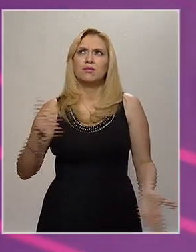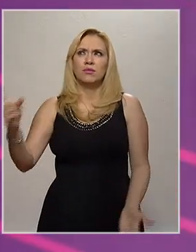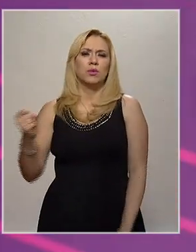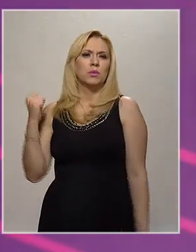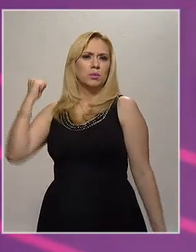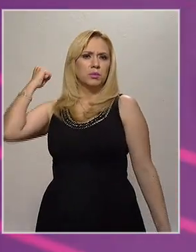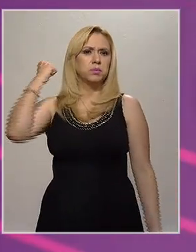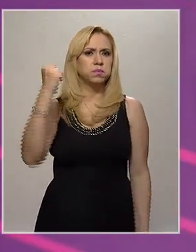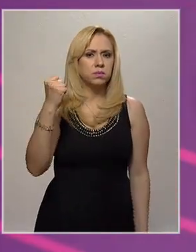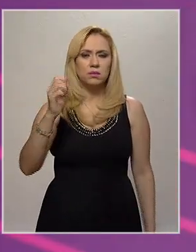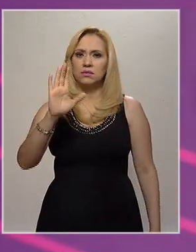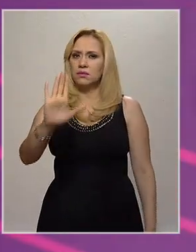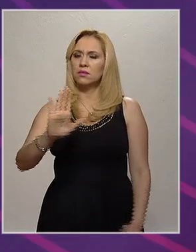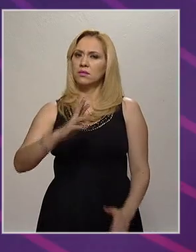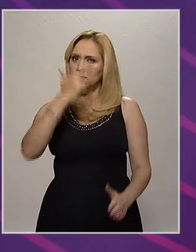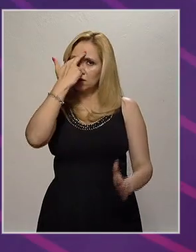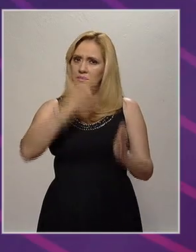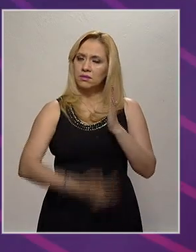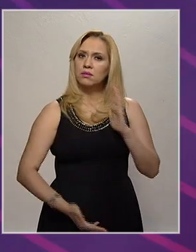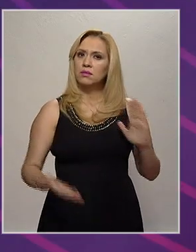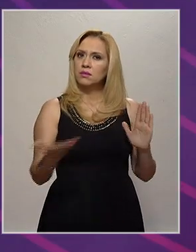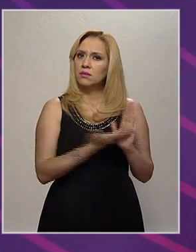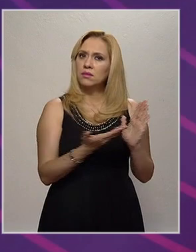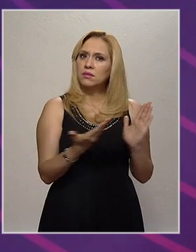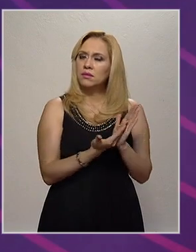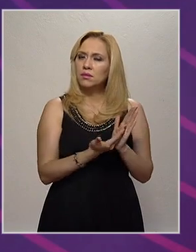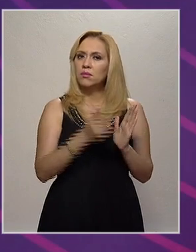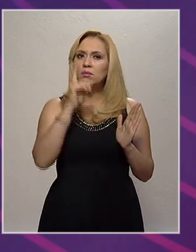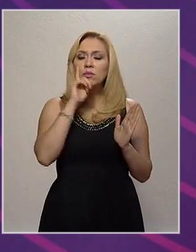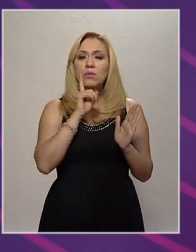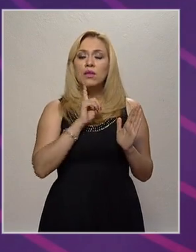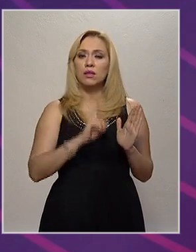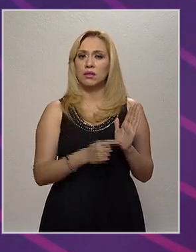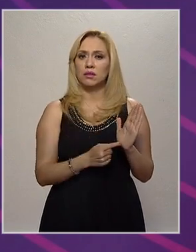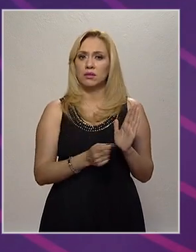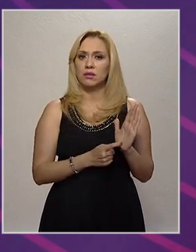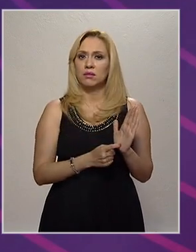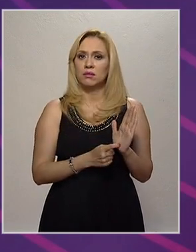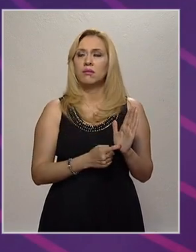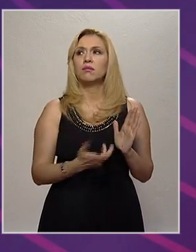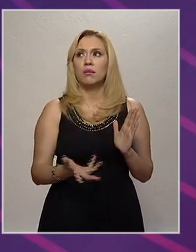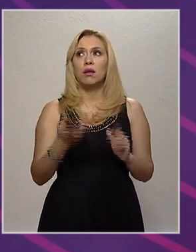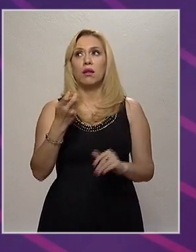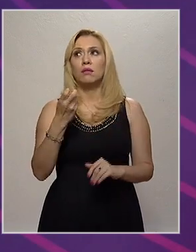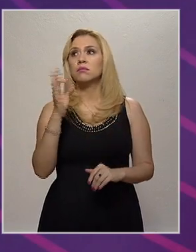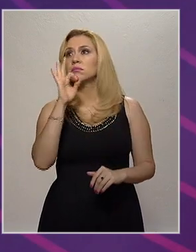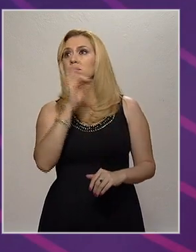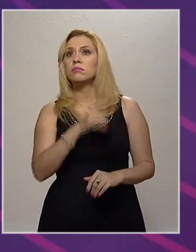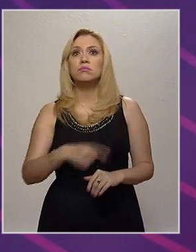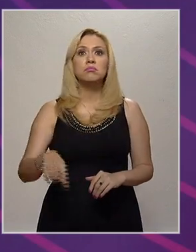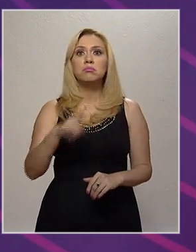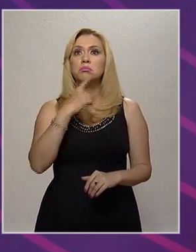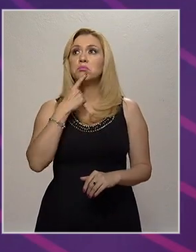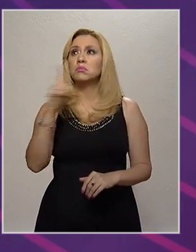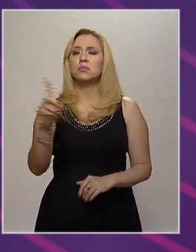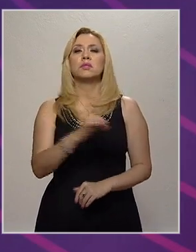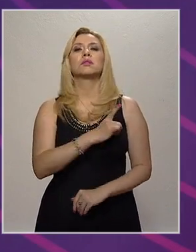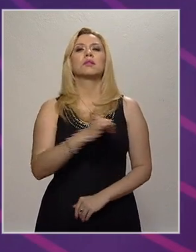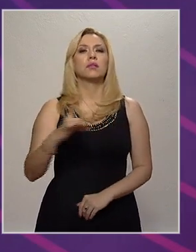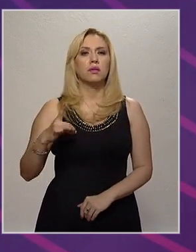en materia de violencia obstétrica, y claramente cualquier caso que se resuelva en materia de violencia obstétrica